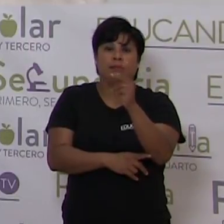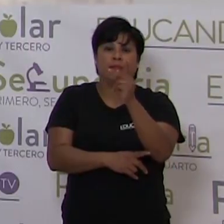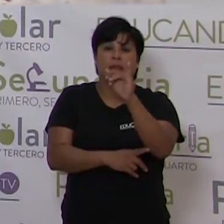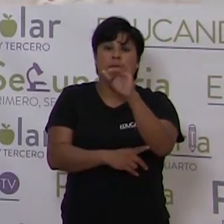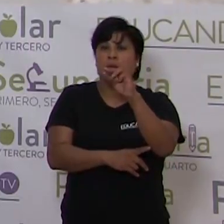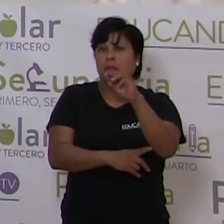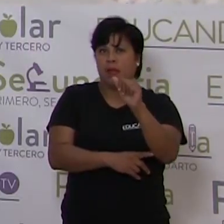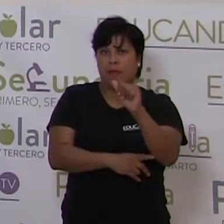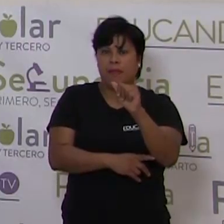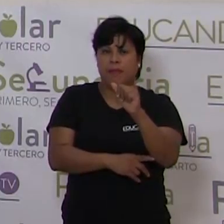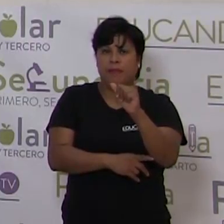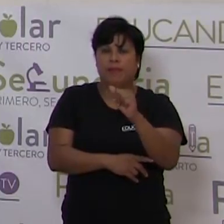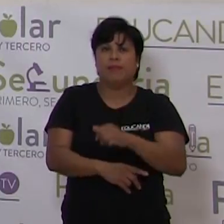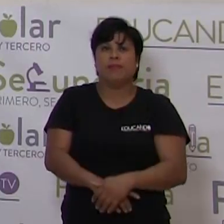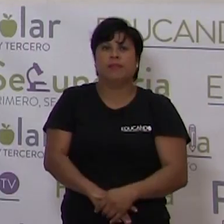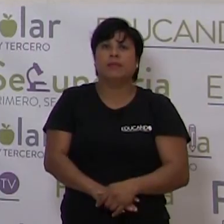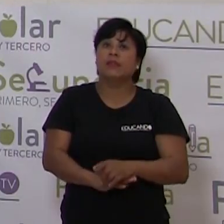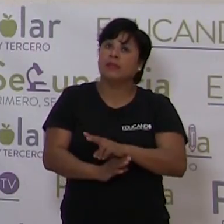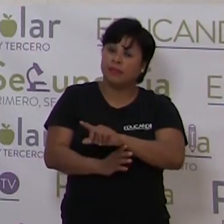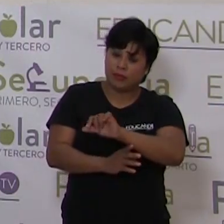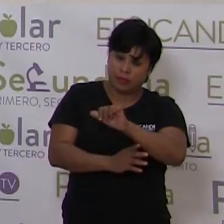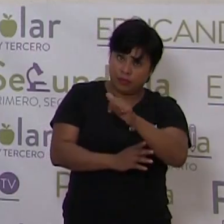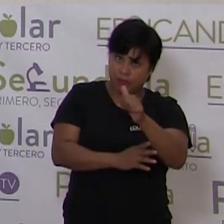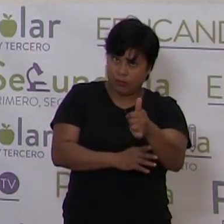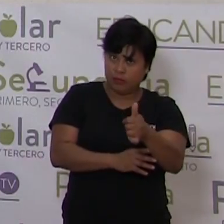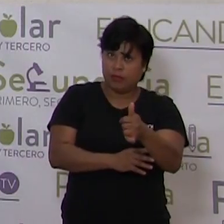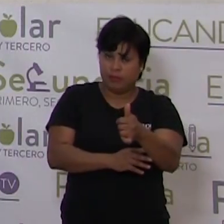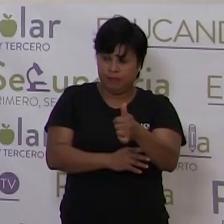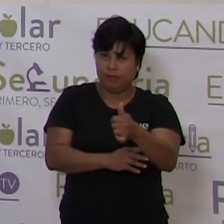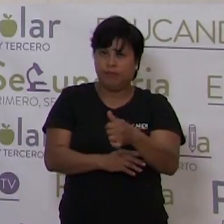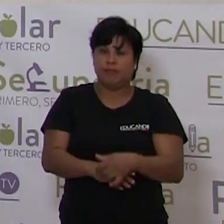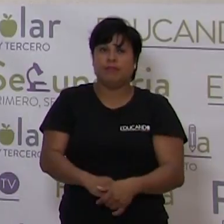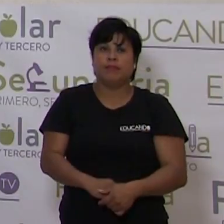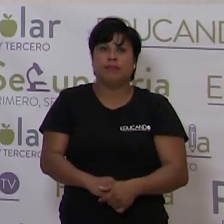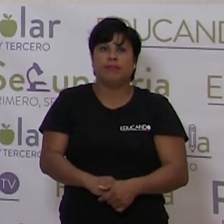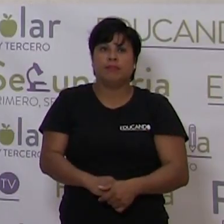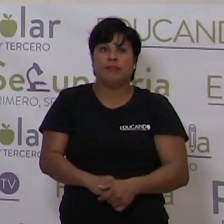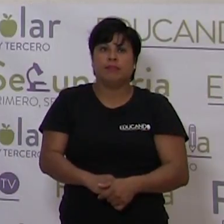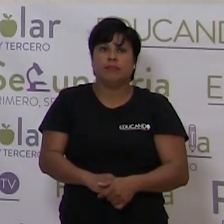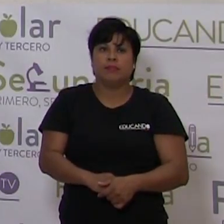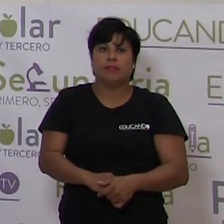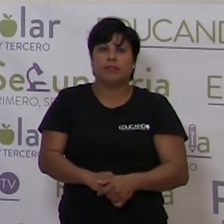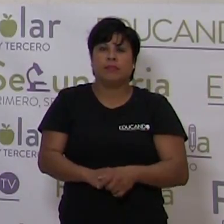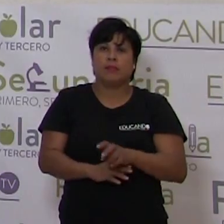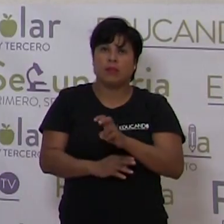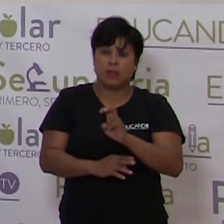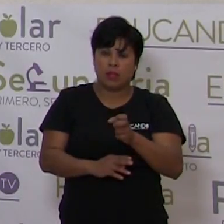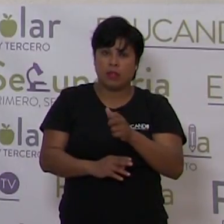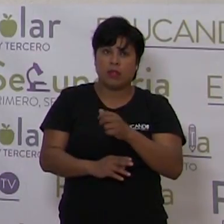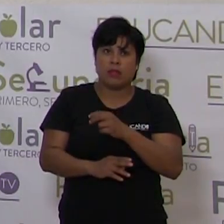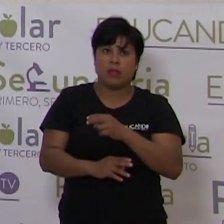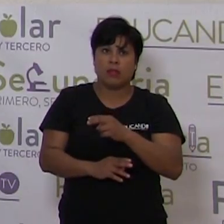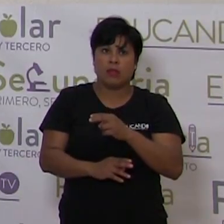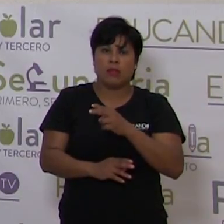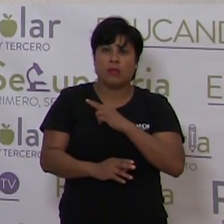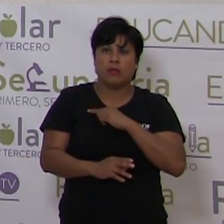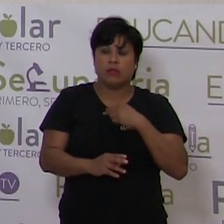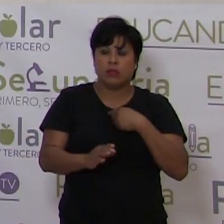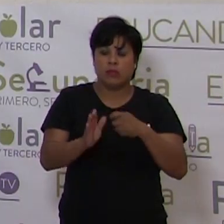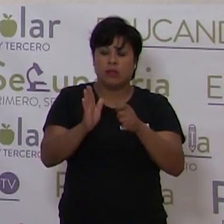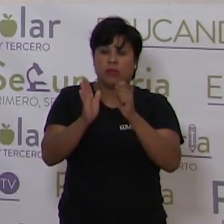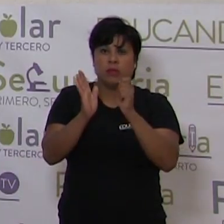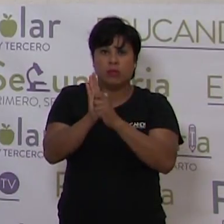Prima. Voy con el siguiente punto, ¿sí? Vamos a